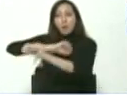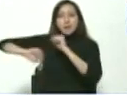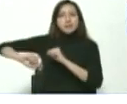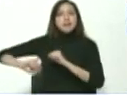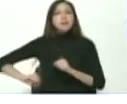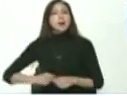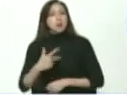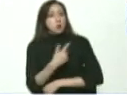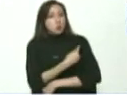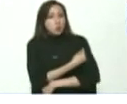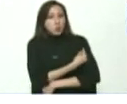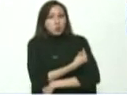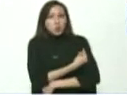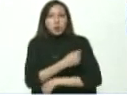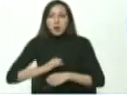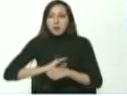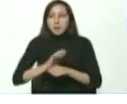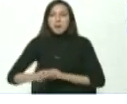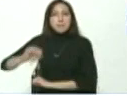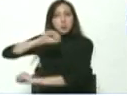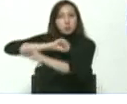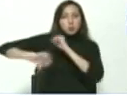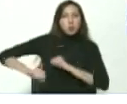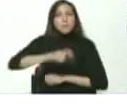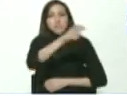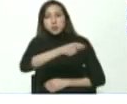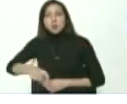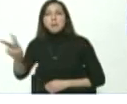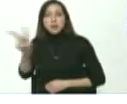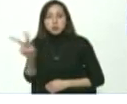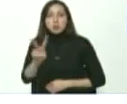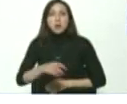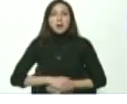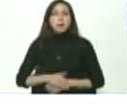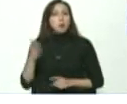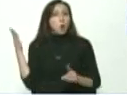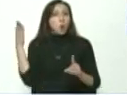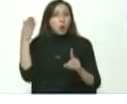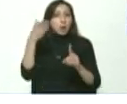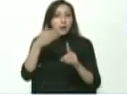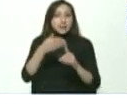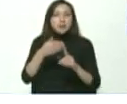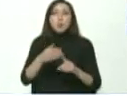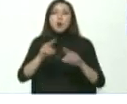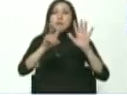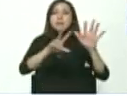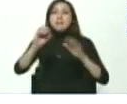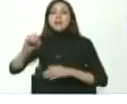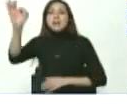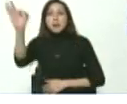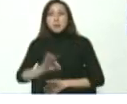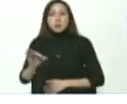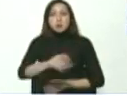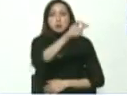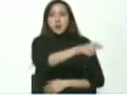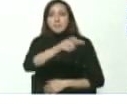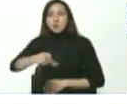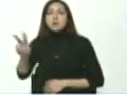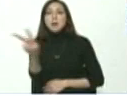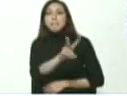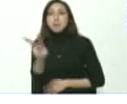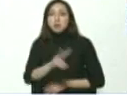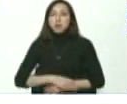la vacunación de los venezolanos y venezolanas, con el objetivo de que tengamos el 70% de los venezolanos y